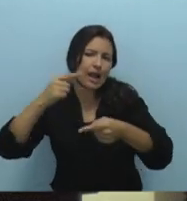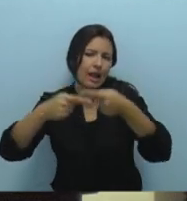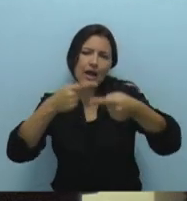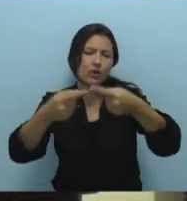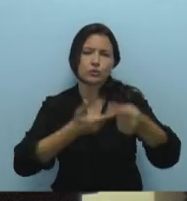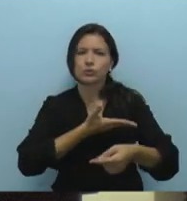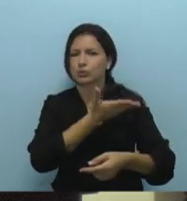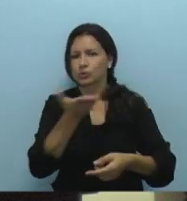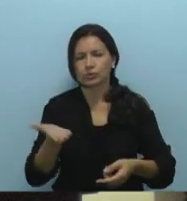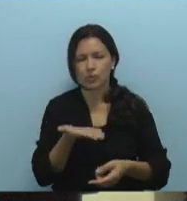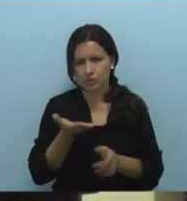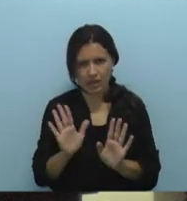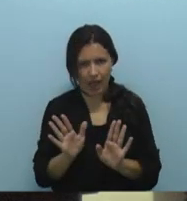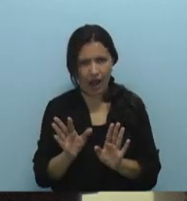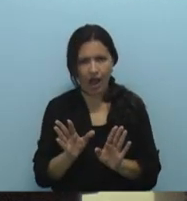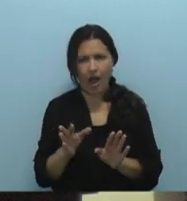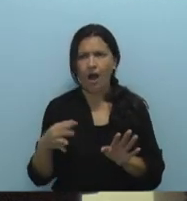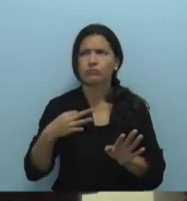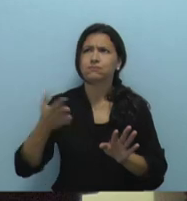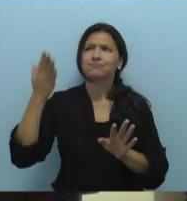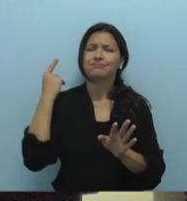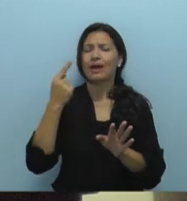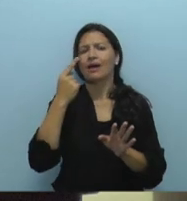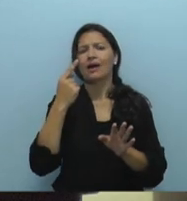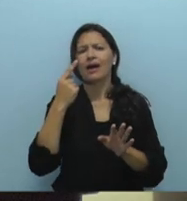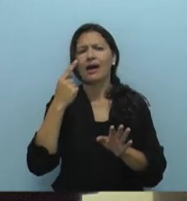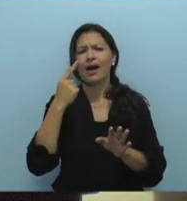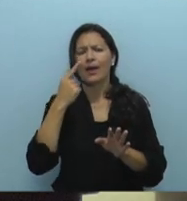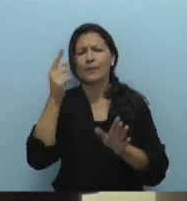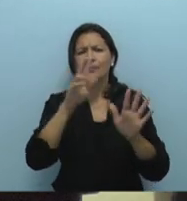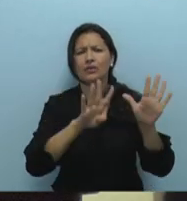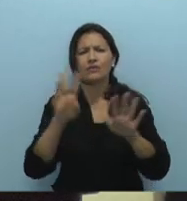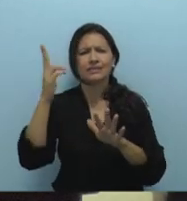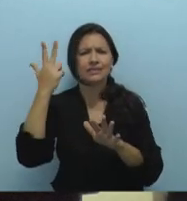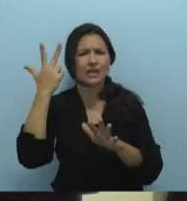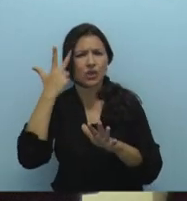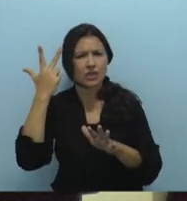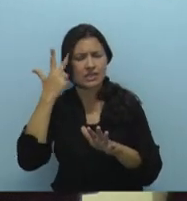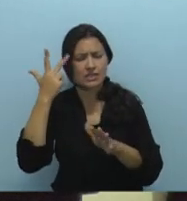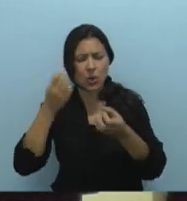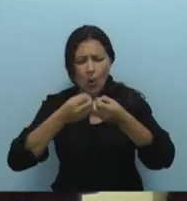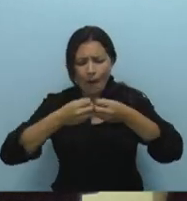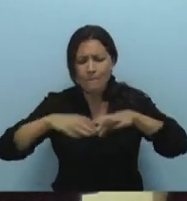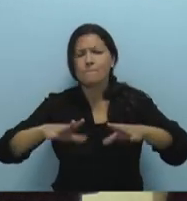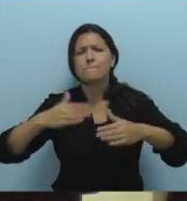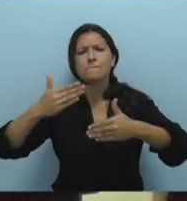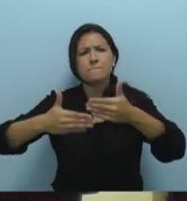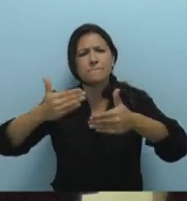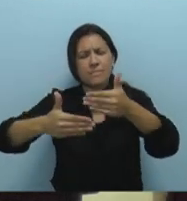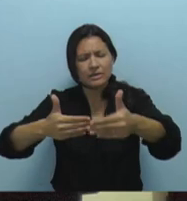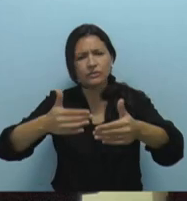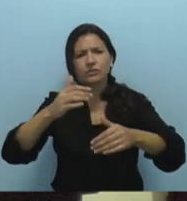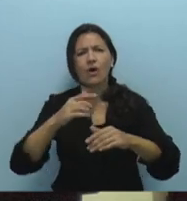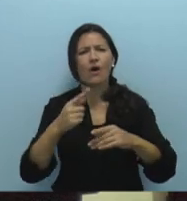reforma del 18, como lo mencionaba recientemente, con una gran participación ciudadana, con los